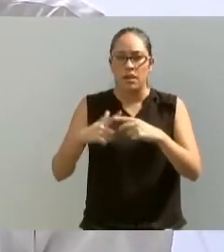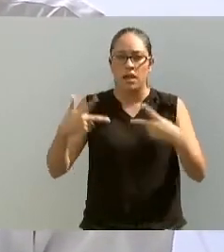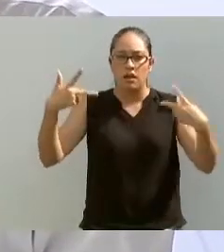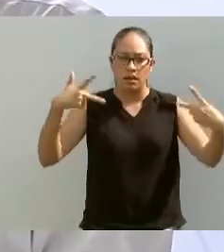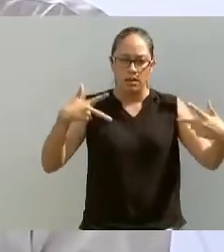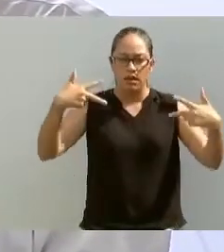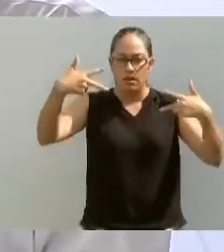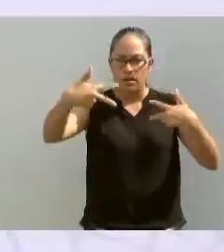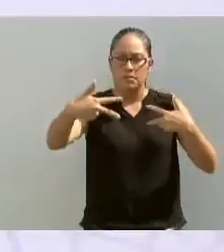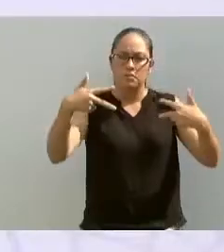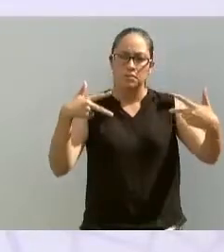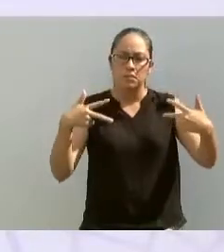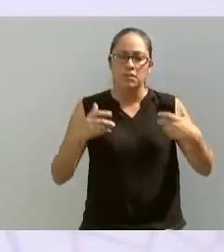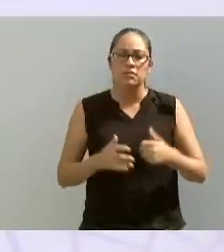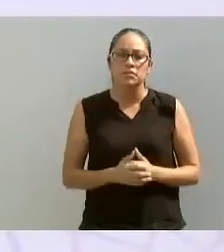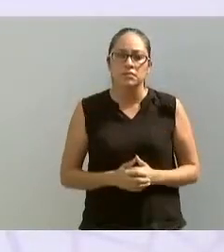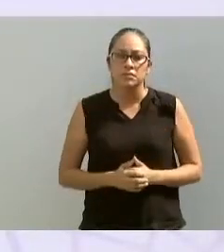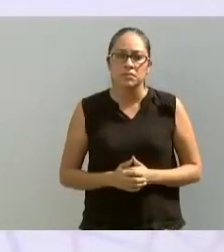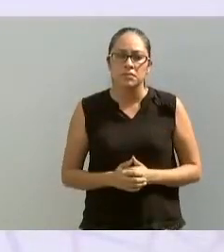con